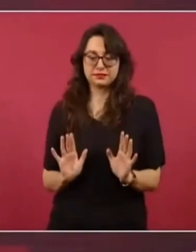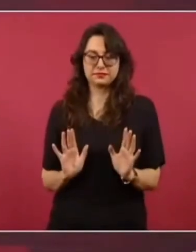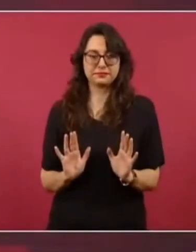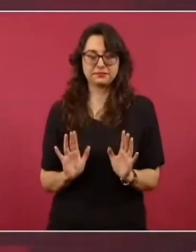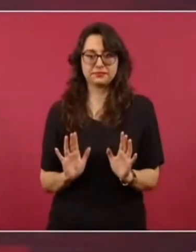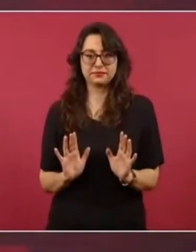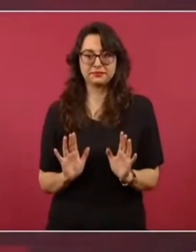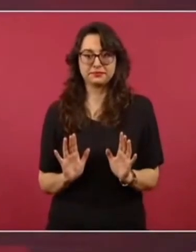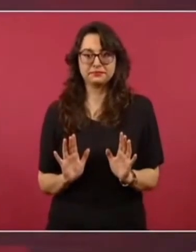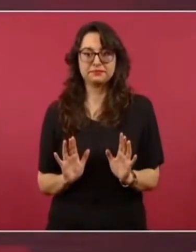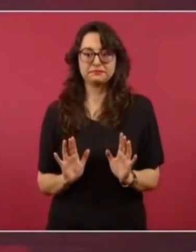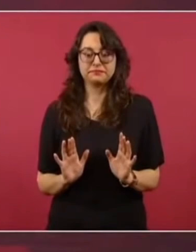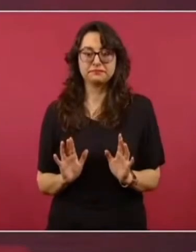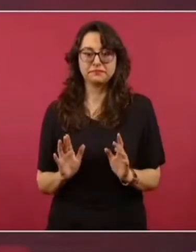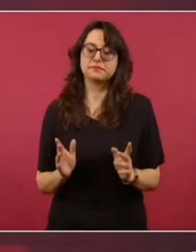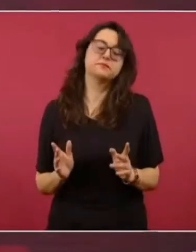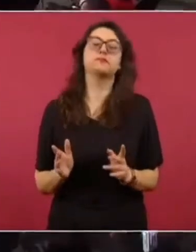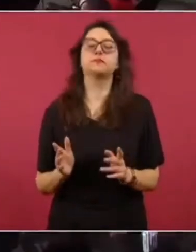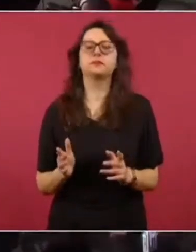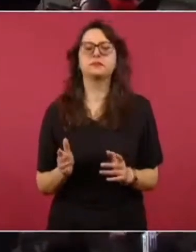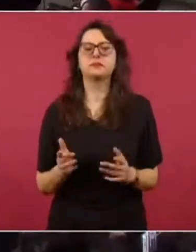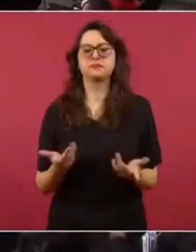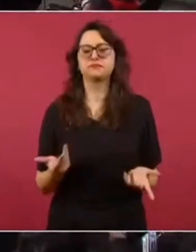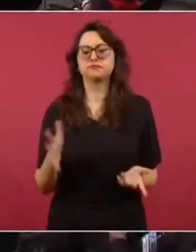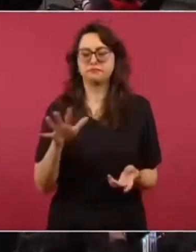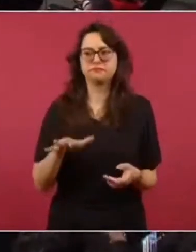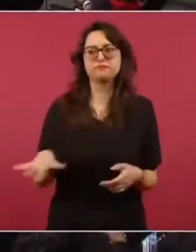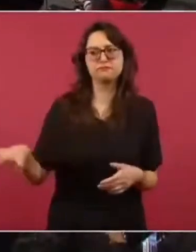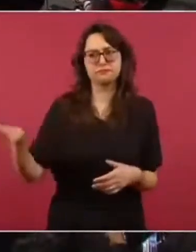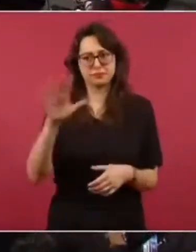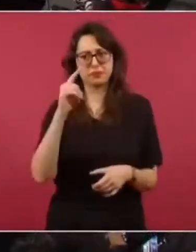para no dejar de estar